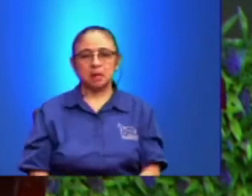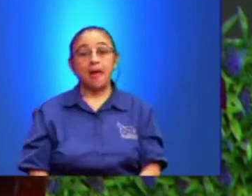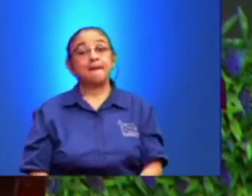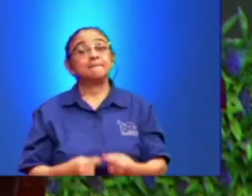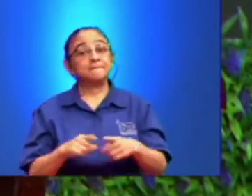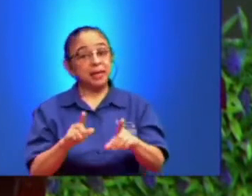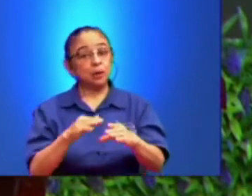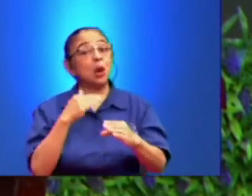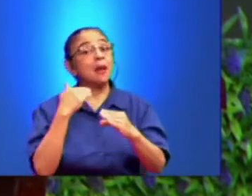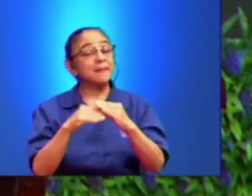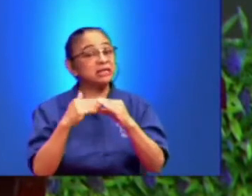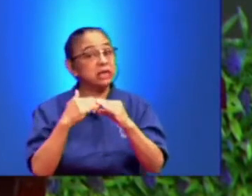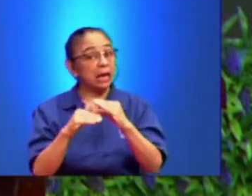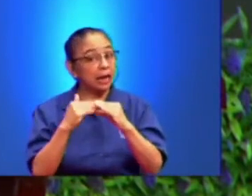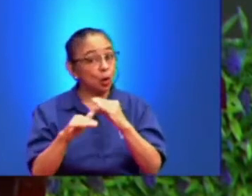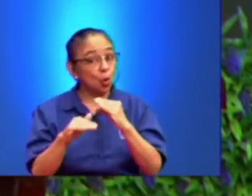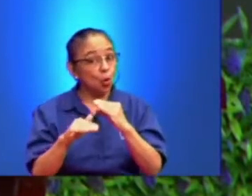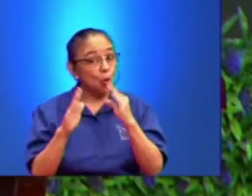mensajero